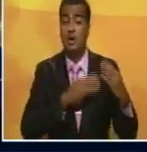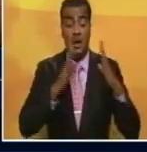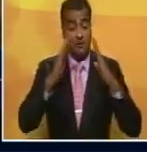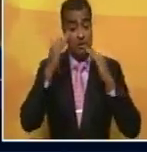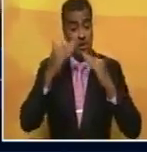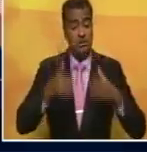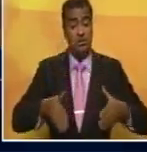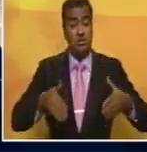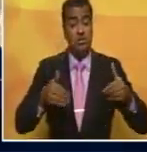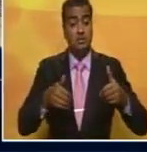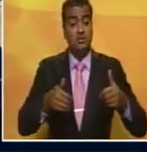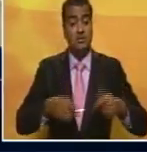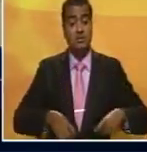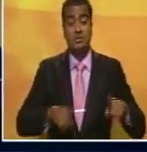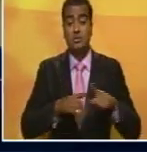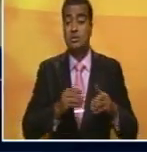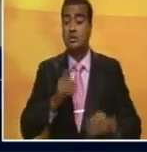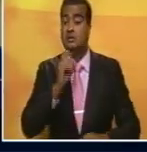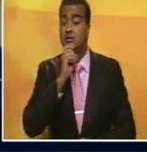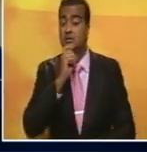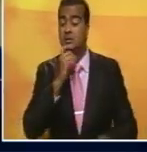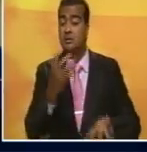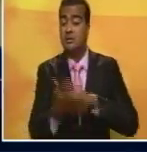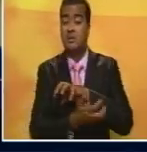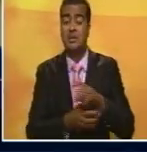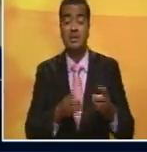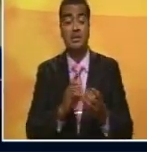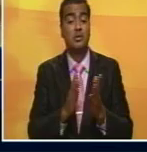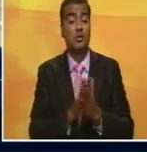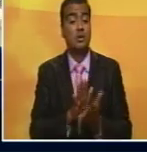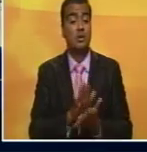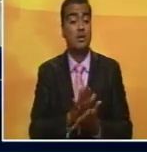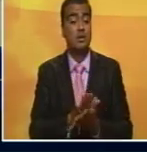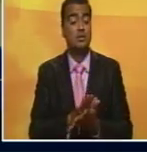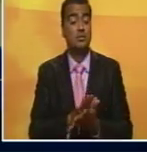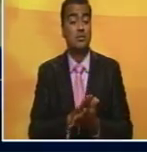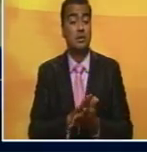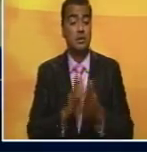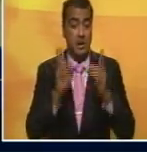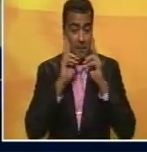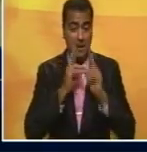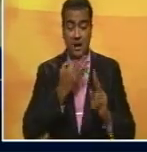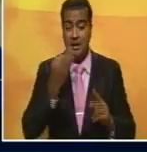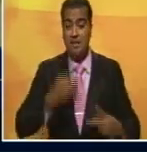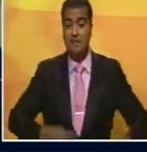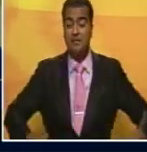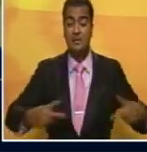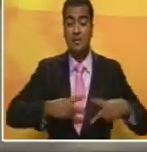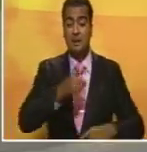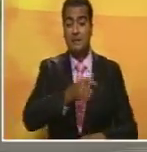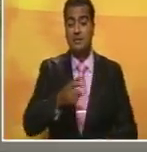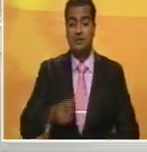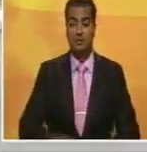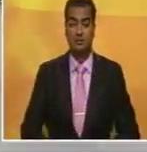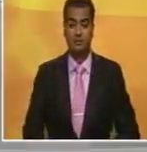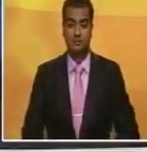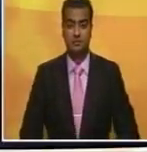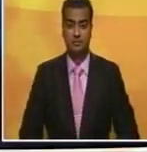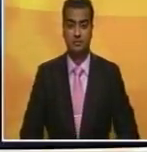abocarse a resolver este terrible problema que está acabando con la tranquilidad y está acabando con la calidad de vida de los ciudadanos de este